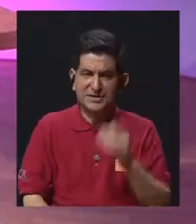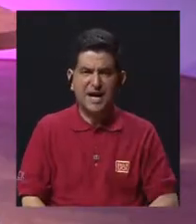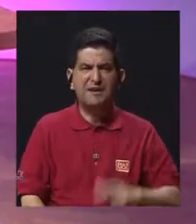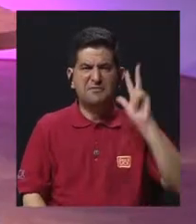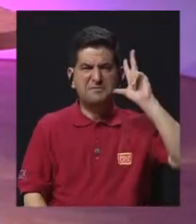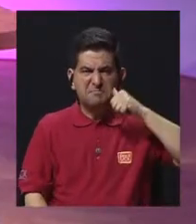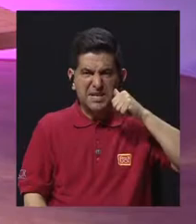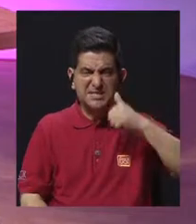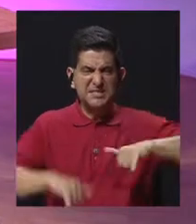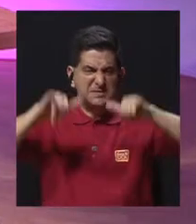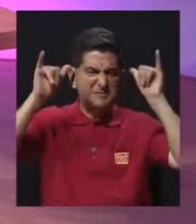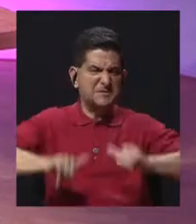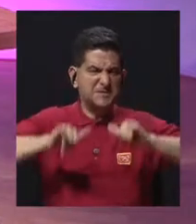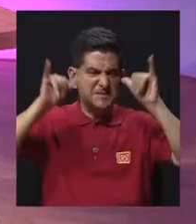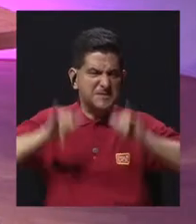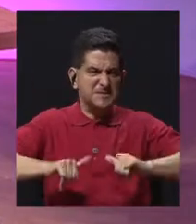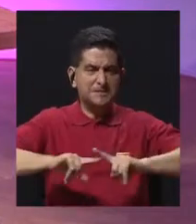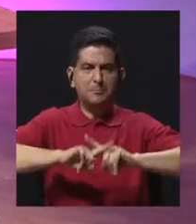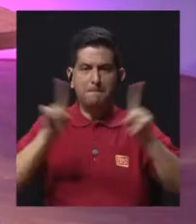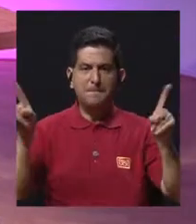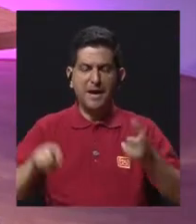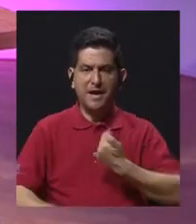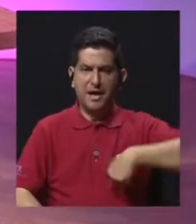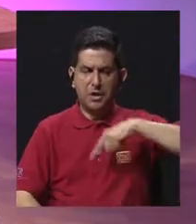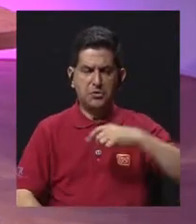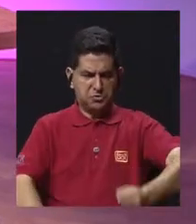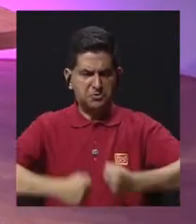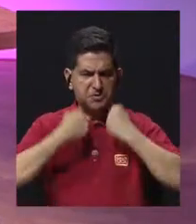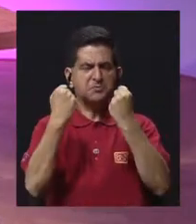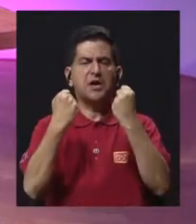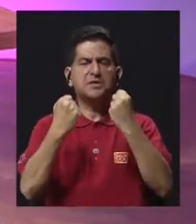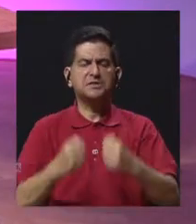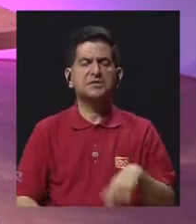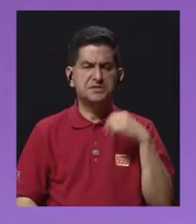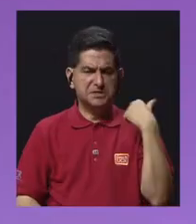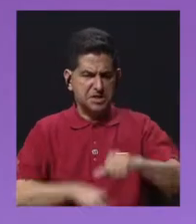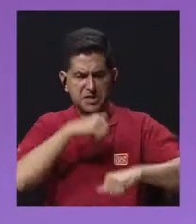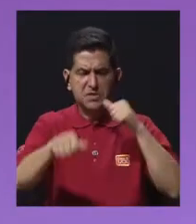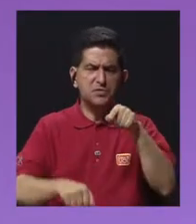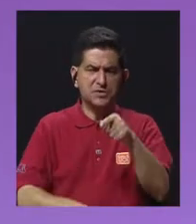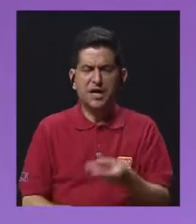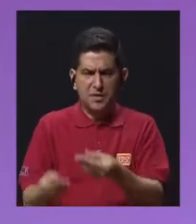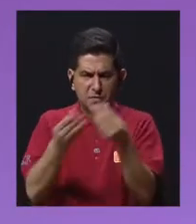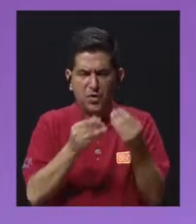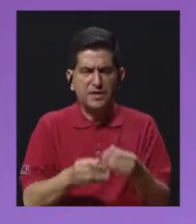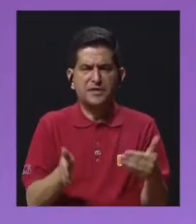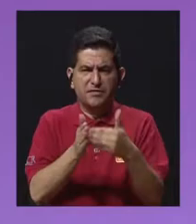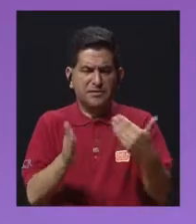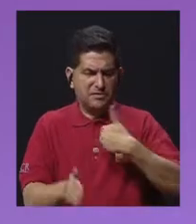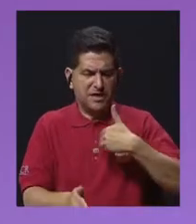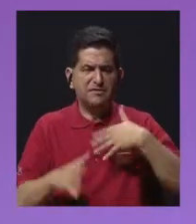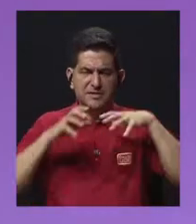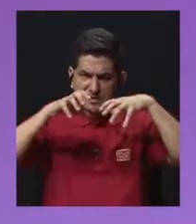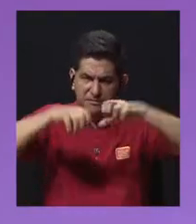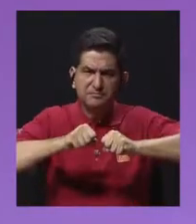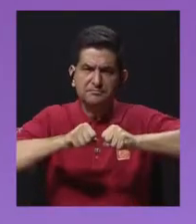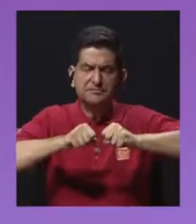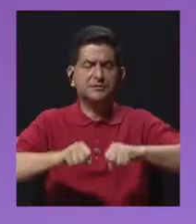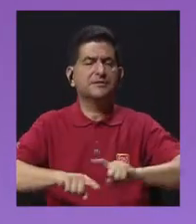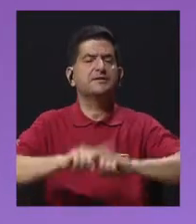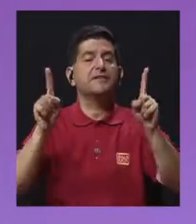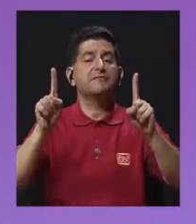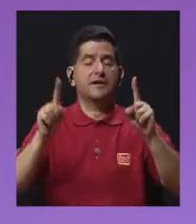de los campesinos, porque usted sabe que el machismo siempre reina, pero sin embargo somos muy fuertes y estamos ahí en la